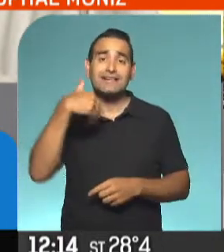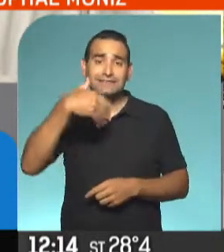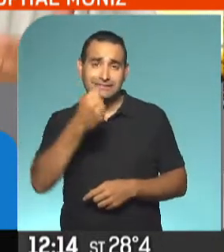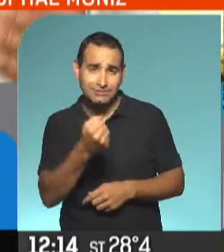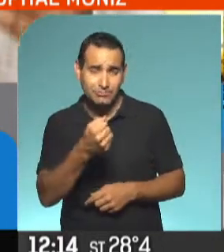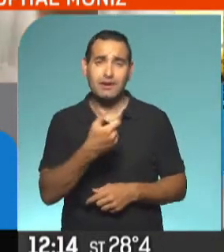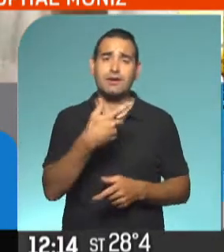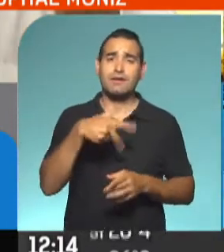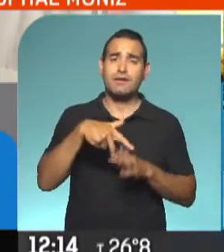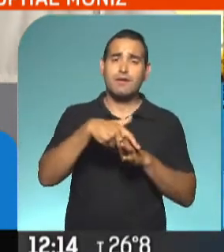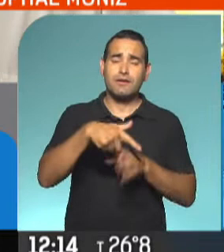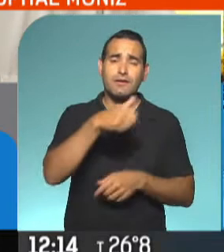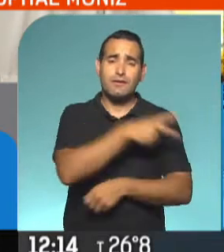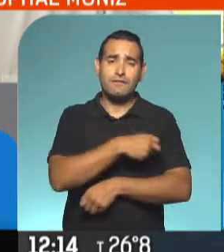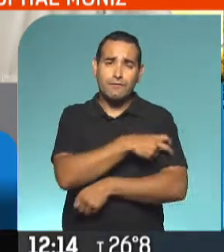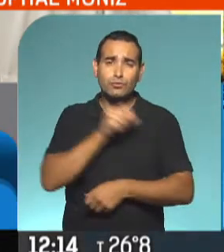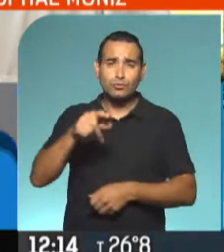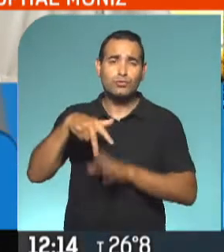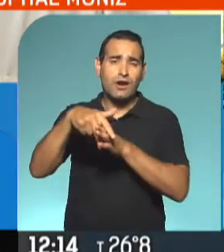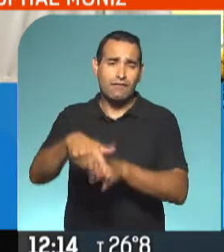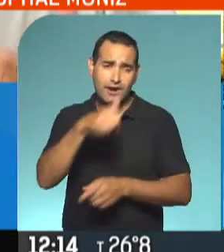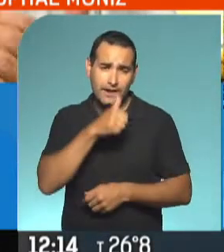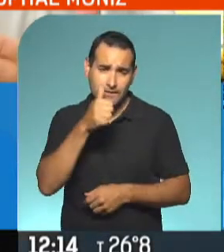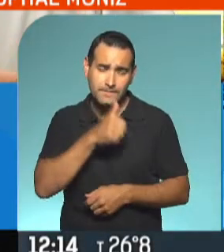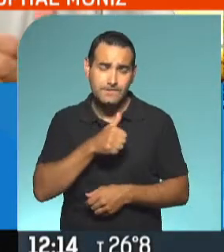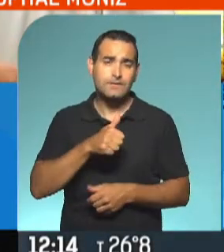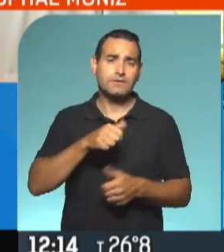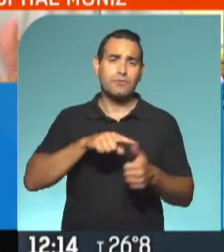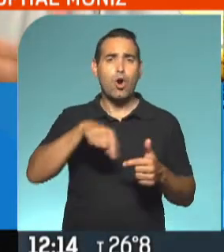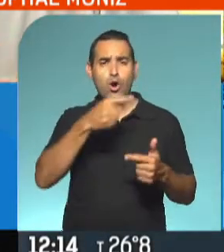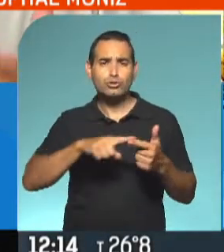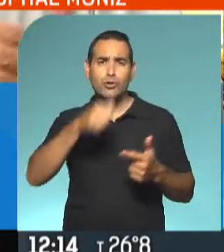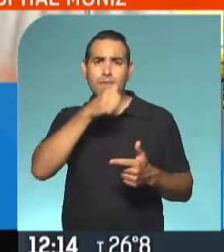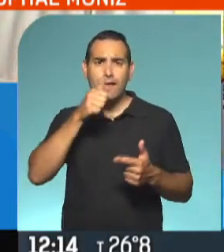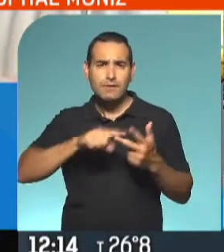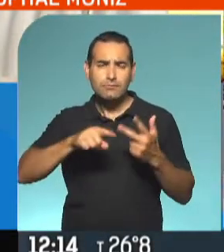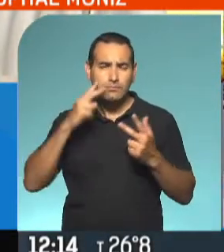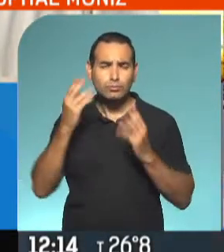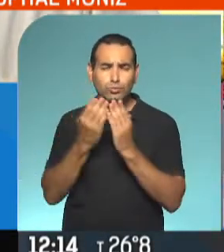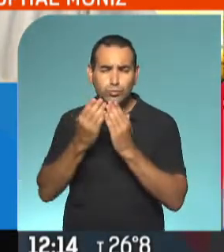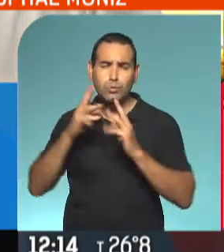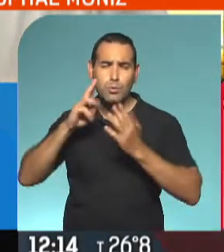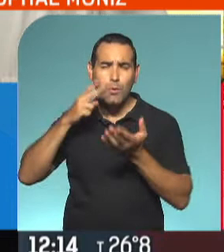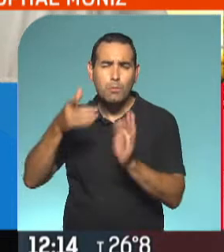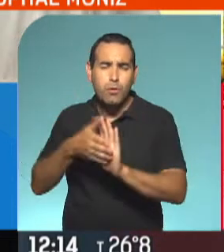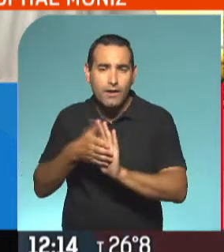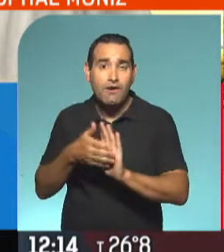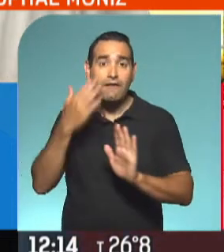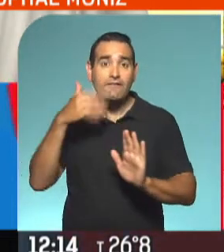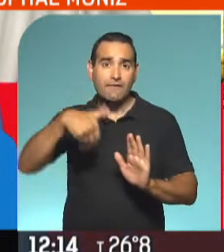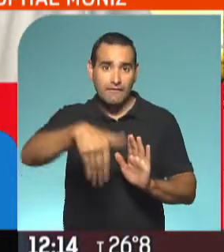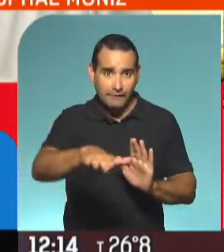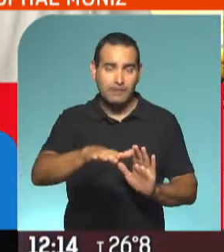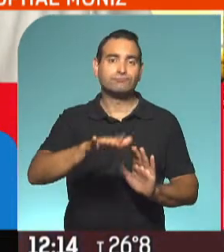suero equino. Hay fármacos que ya se están testeando de manera masiva y que pronto probablemente algunos de ellos se van a